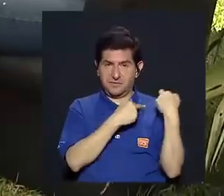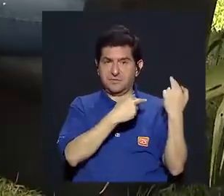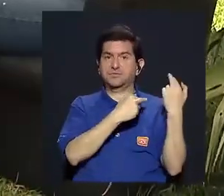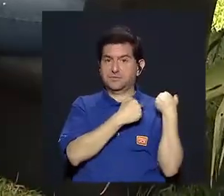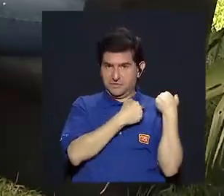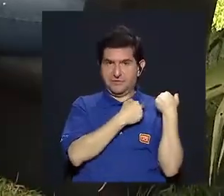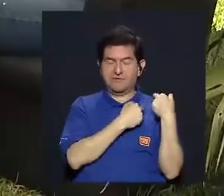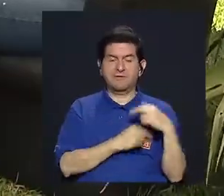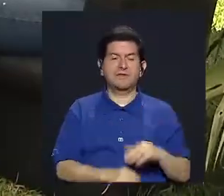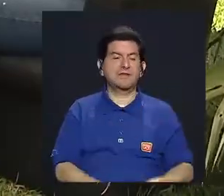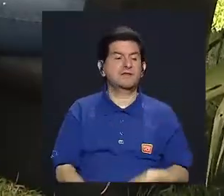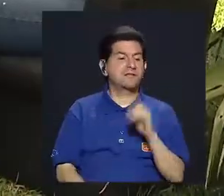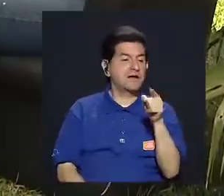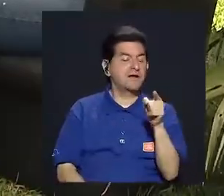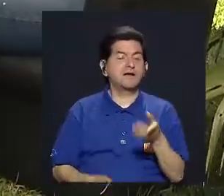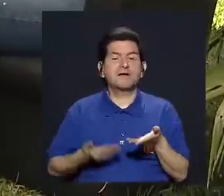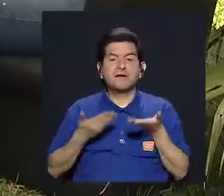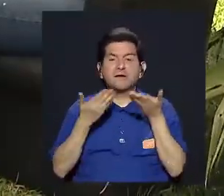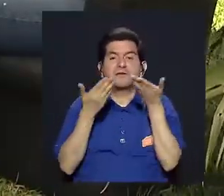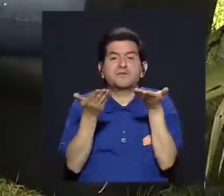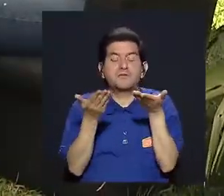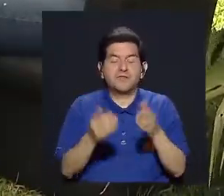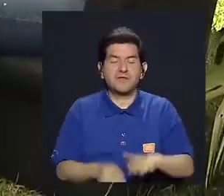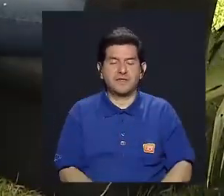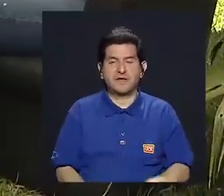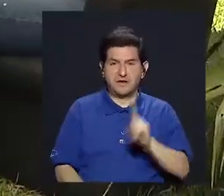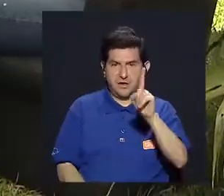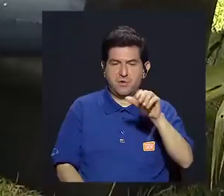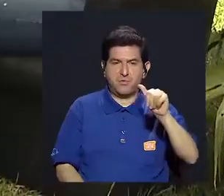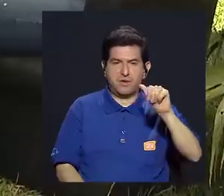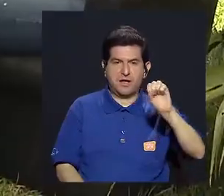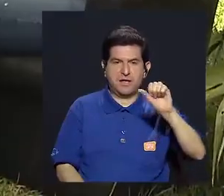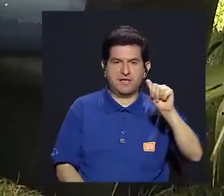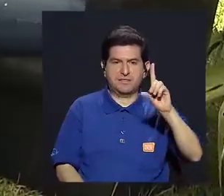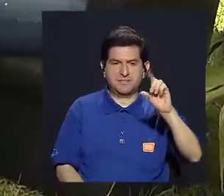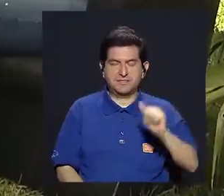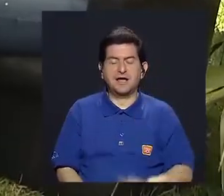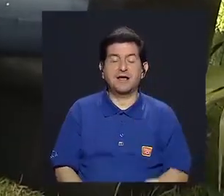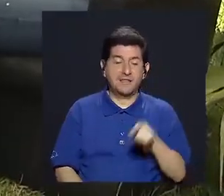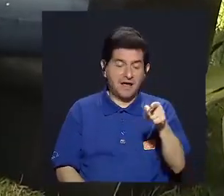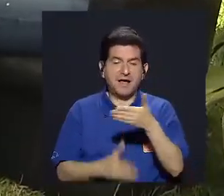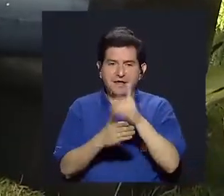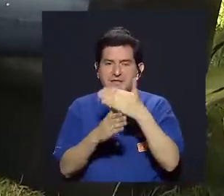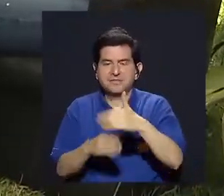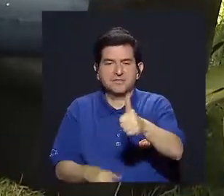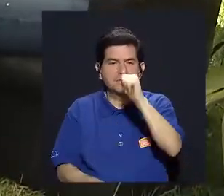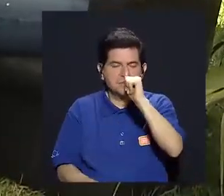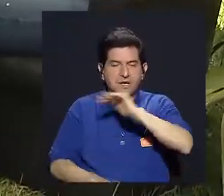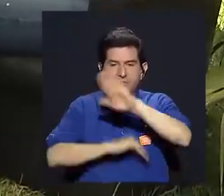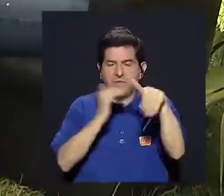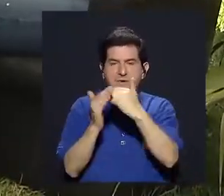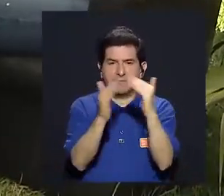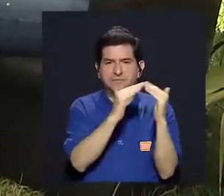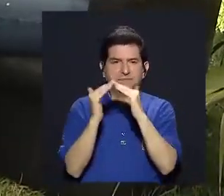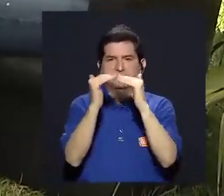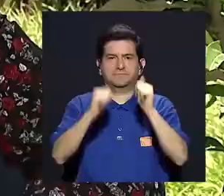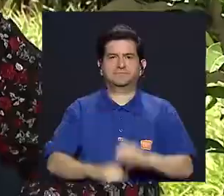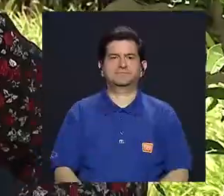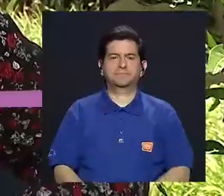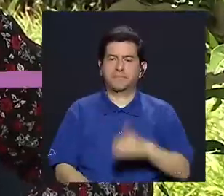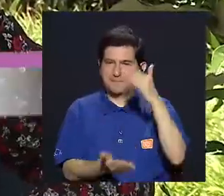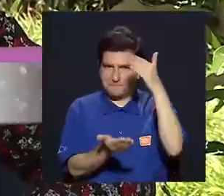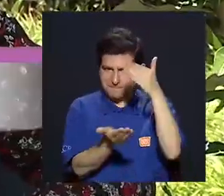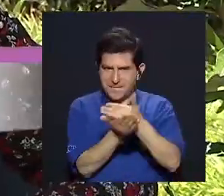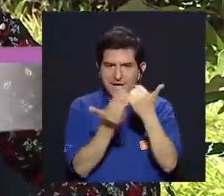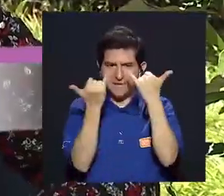responsables verdad debe de brindar llaves enlazadas por ejemplo el recurso hídrico en toda una comunidad bueno es momento